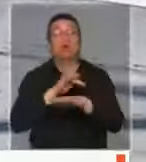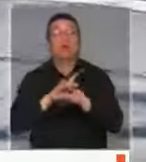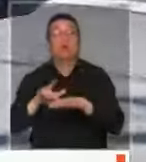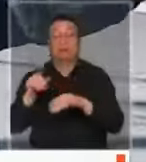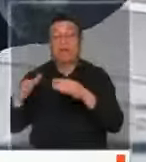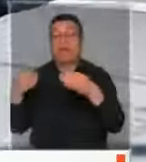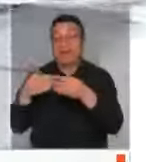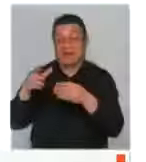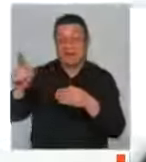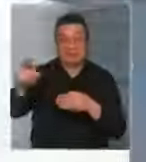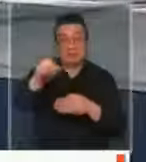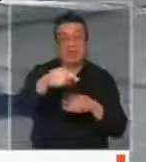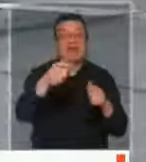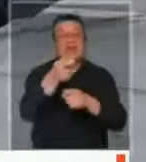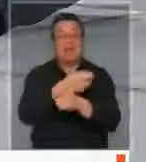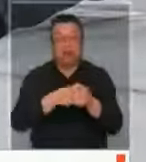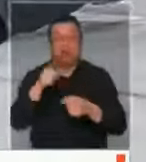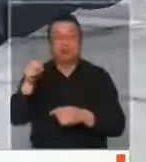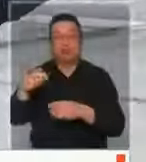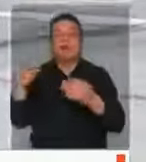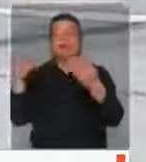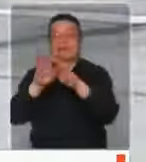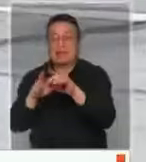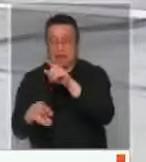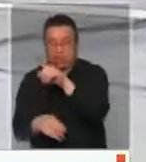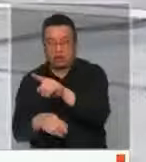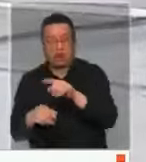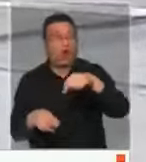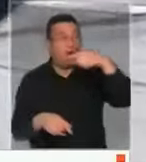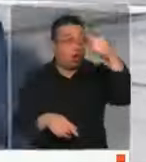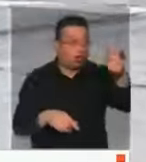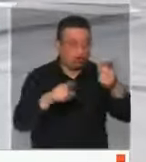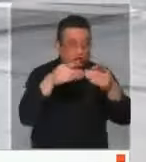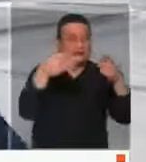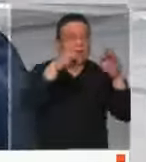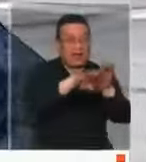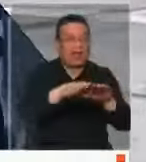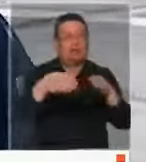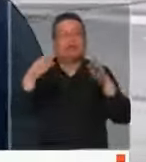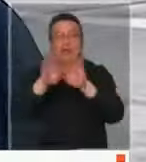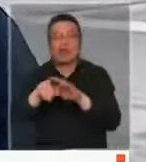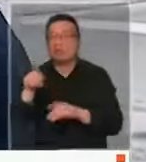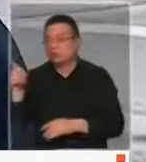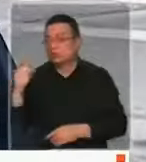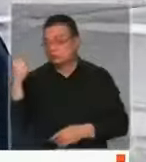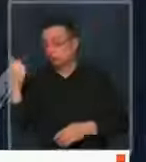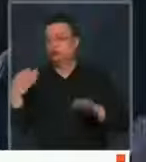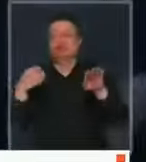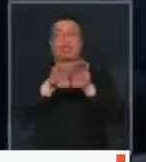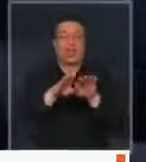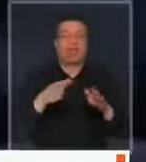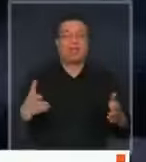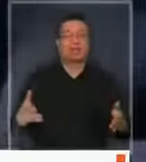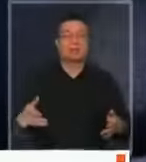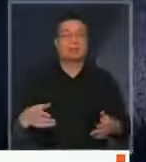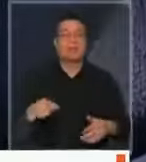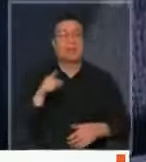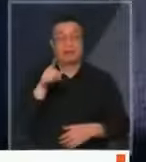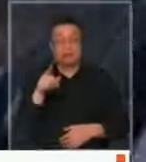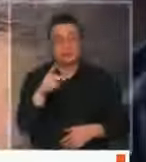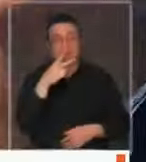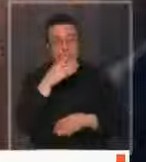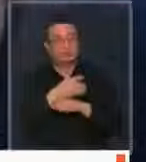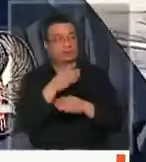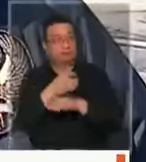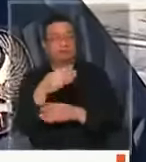esquina había negocios. Ahí hay un negocio que está cerrado, hay otro más allá abajo y esto mismo, este mismo, entonces... Nelson recorre su barrio